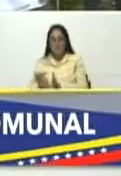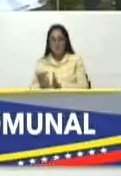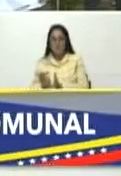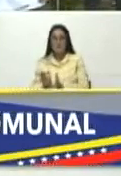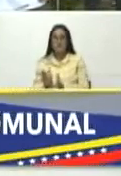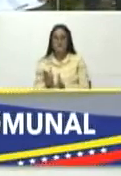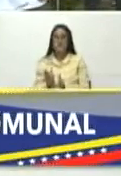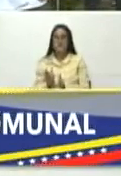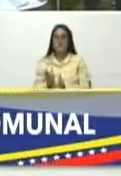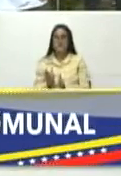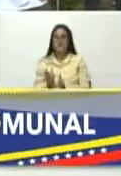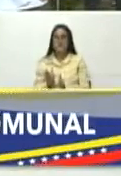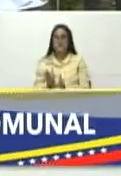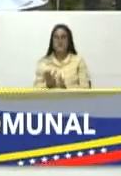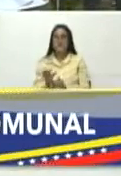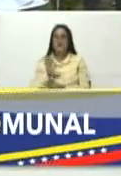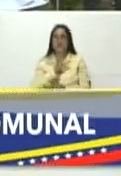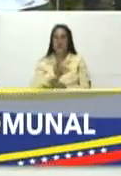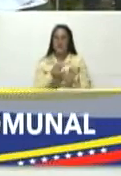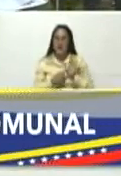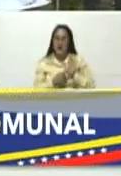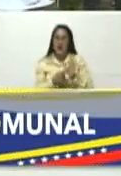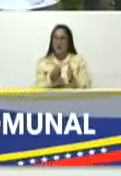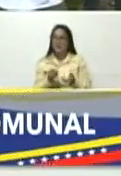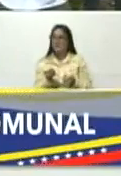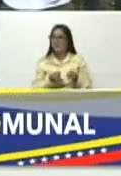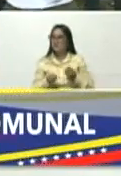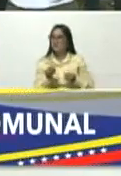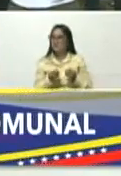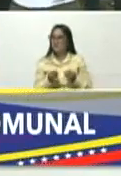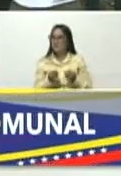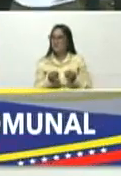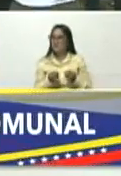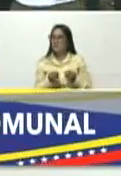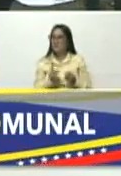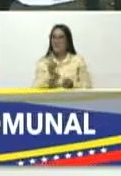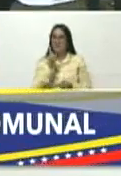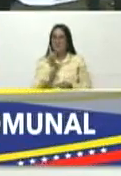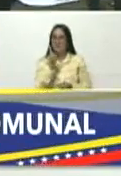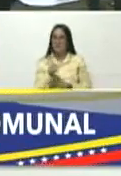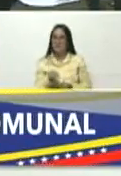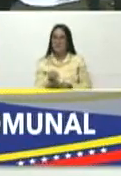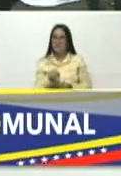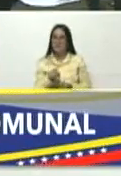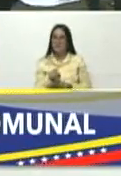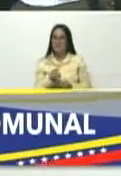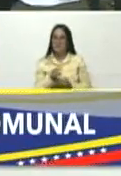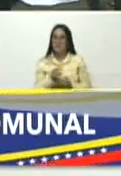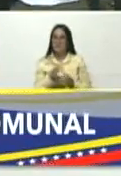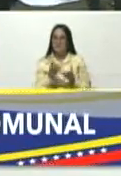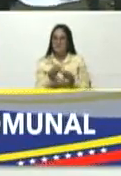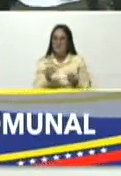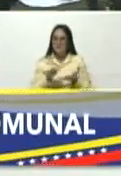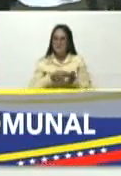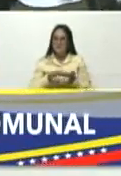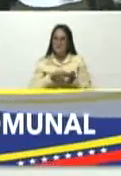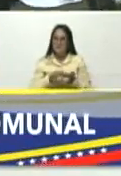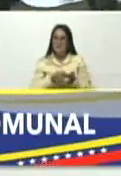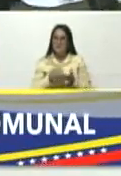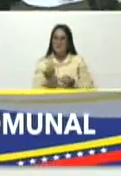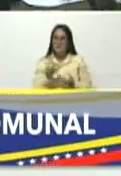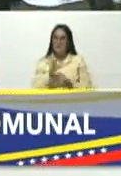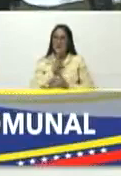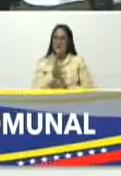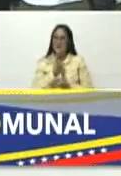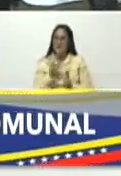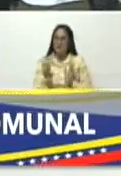la cartografía social y económica, y a través del mapa de soluciones, damos respuestas